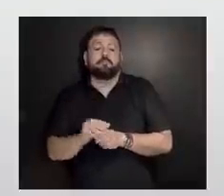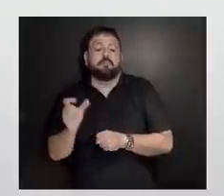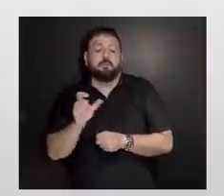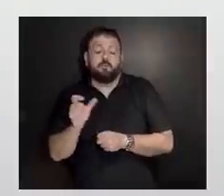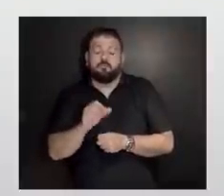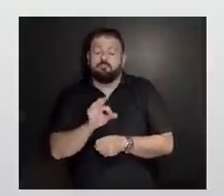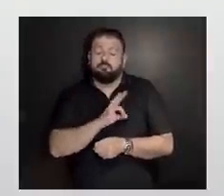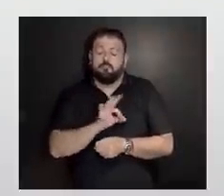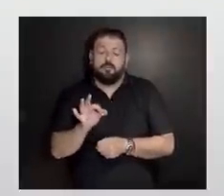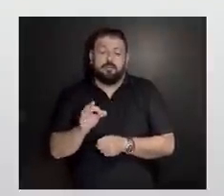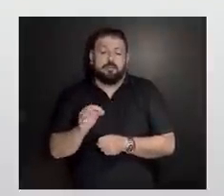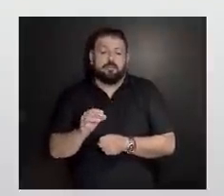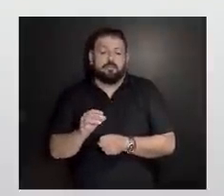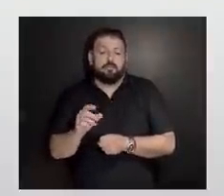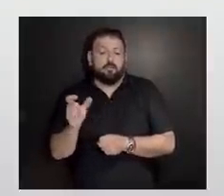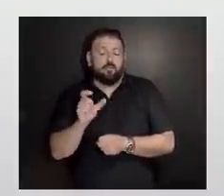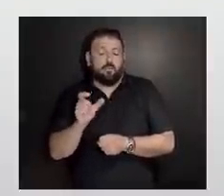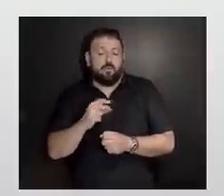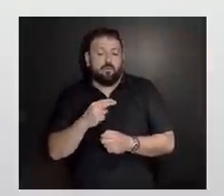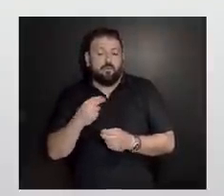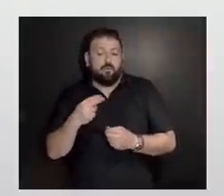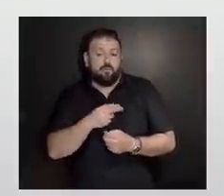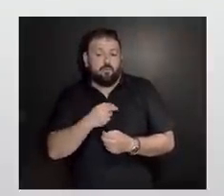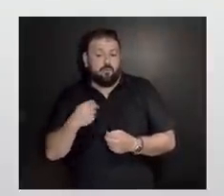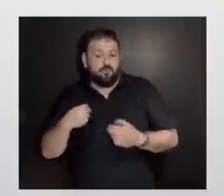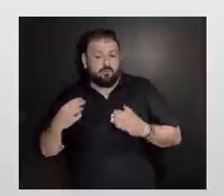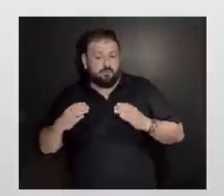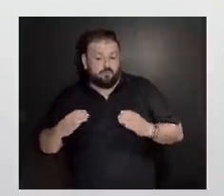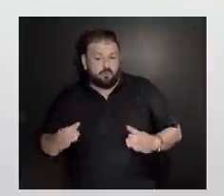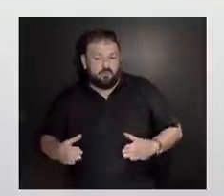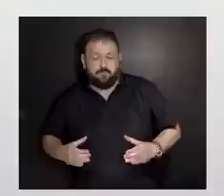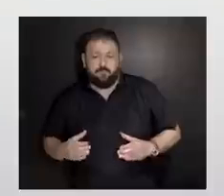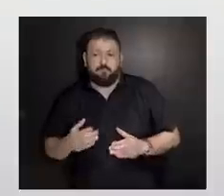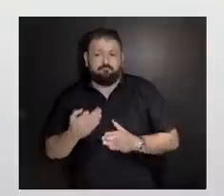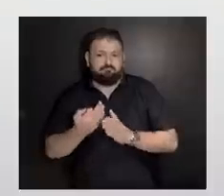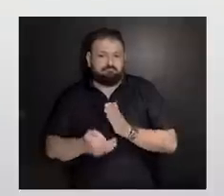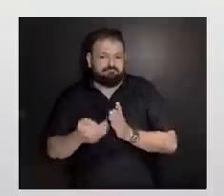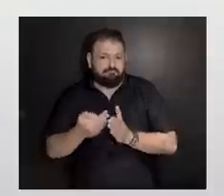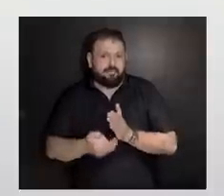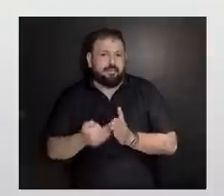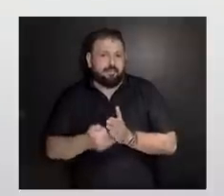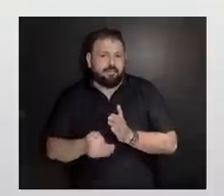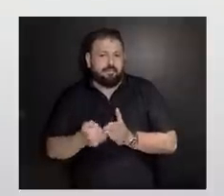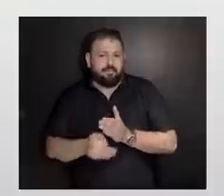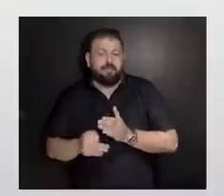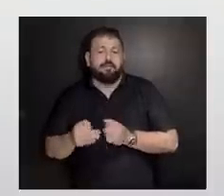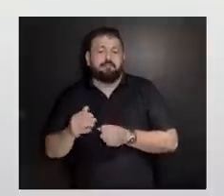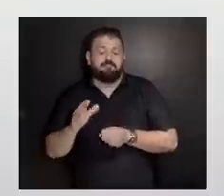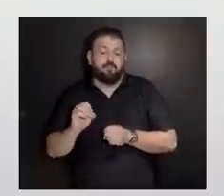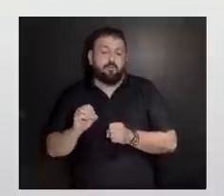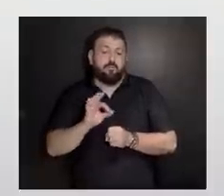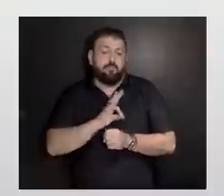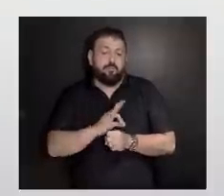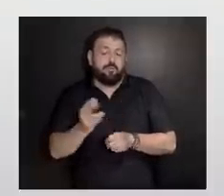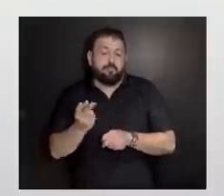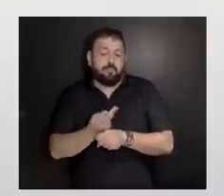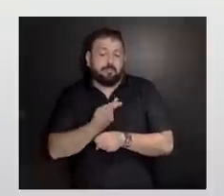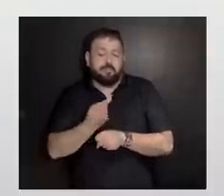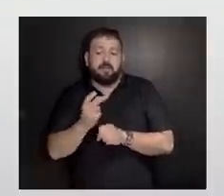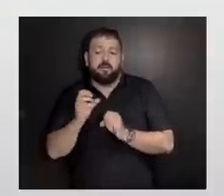por ejemplo, como nuestro cuerpo no se está abasteciendo de glucosa, puede haber, o es normal que también